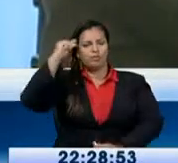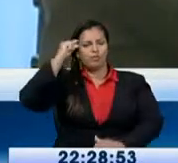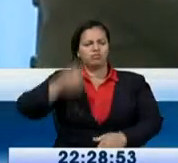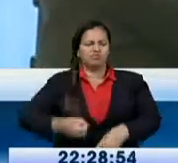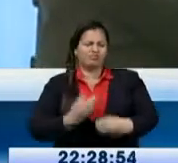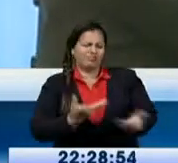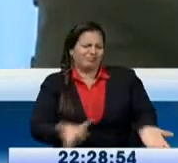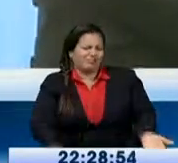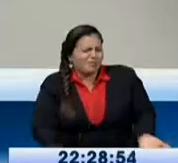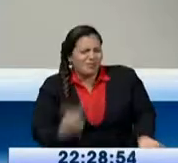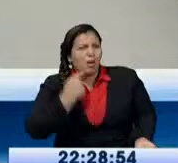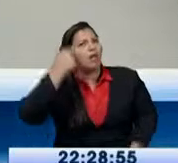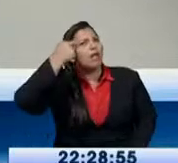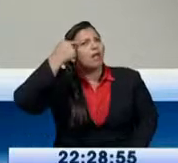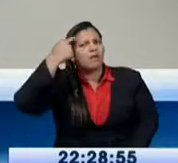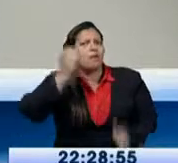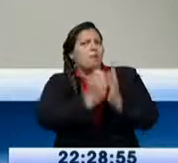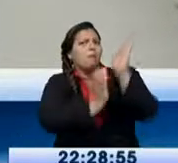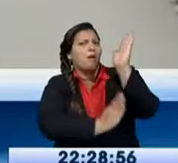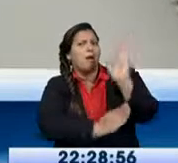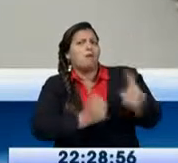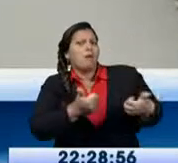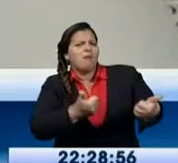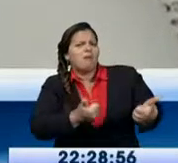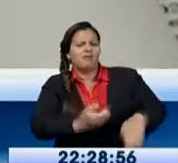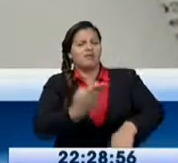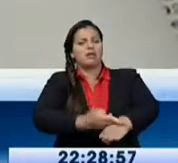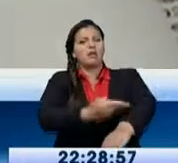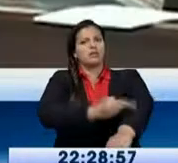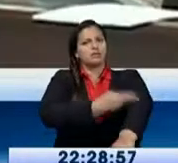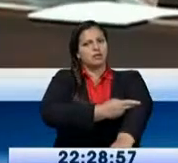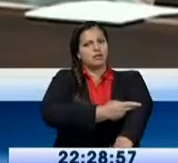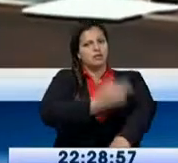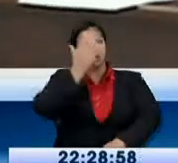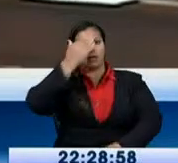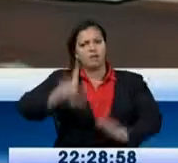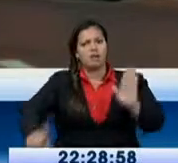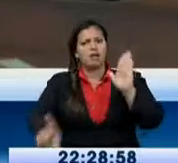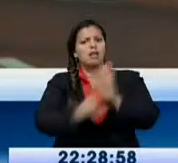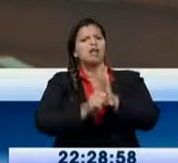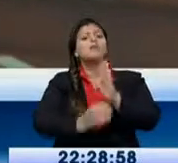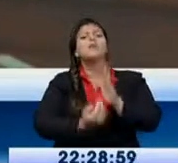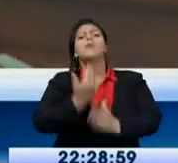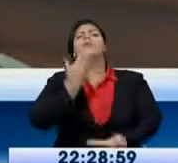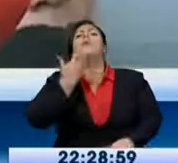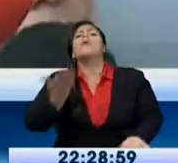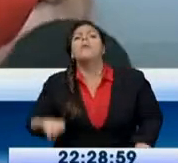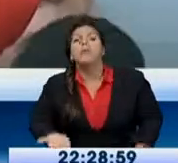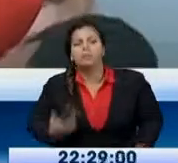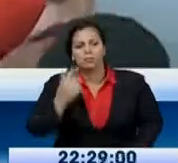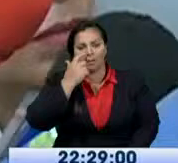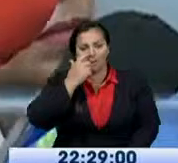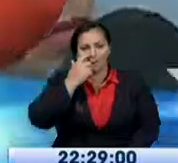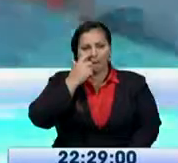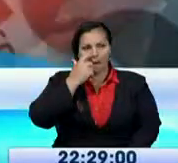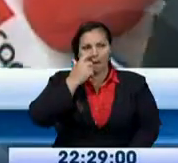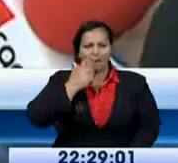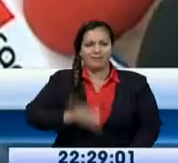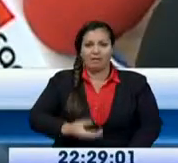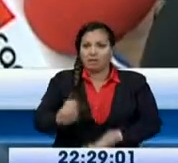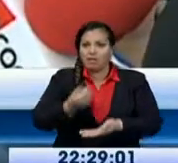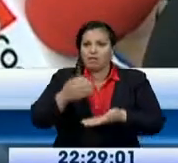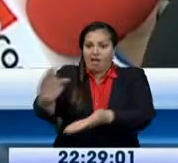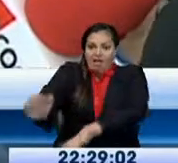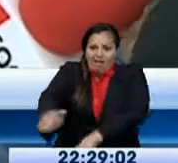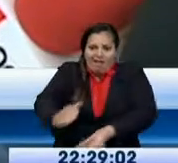exagerada, aún más con las trabas legales que se presentan en la nueva ley, una de ellas, el tema del arbitraje. No va a venir ni medio centavo. Esa es